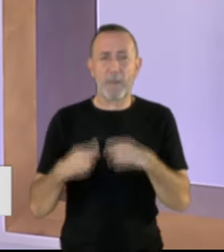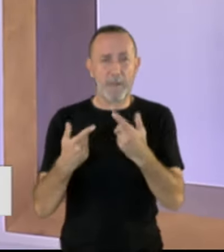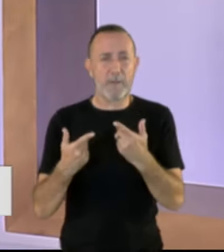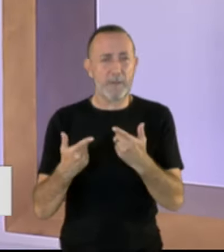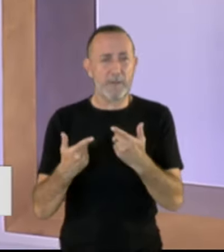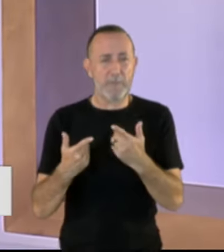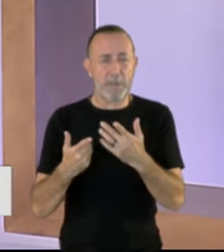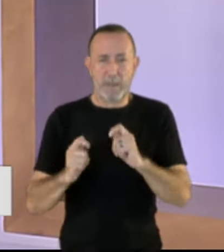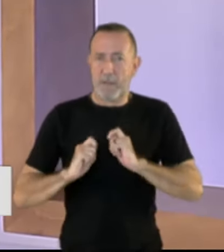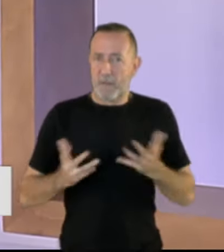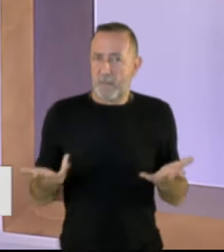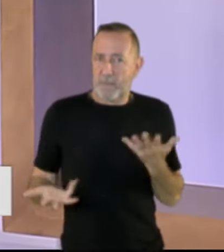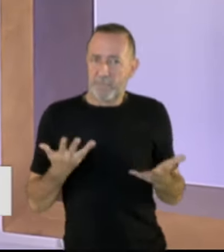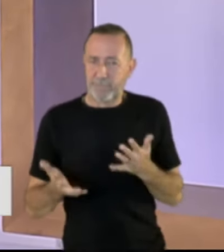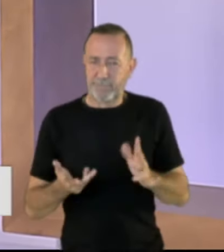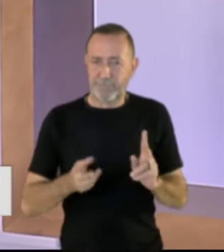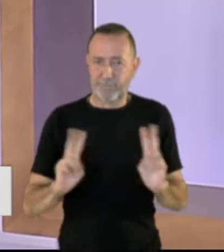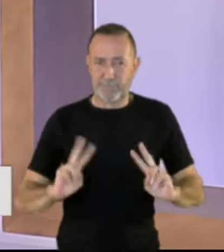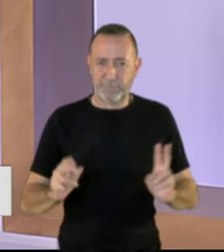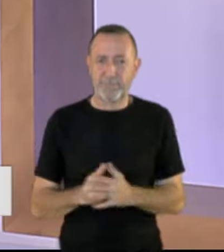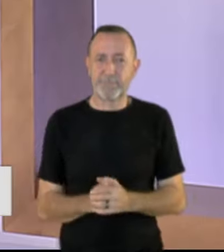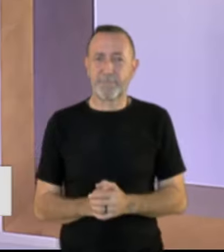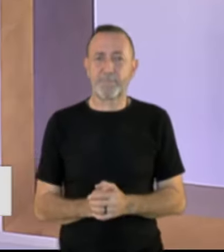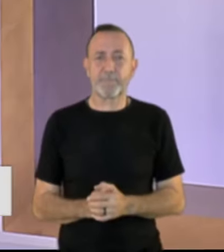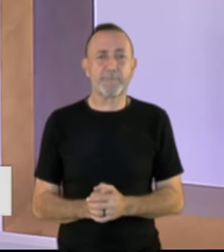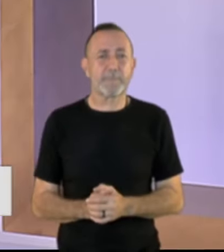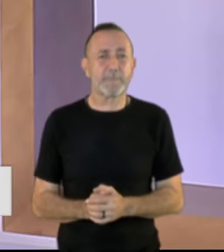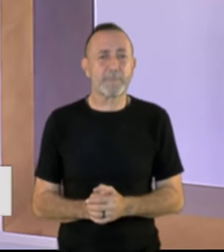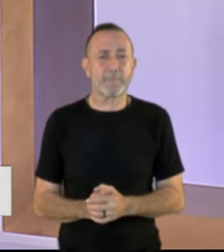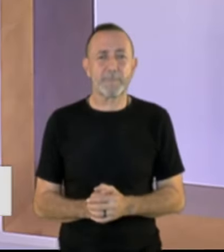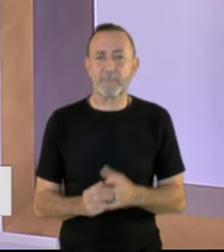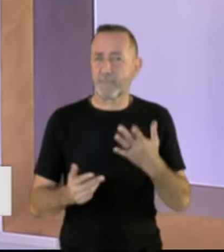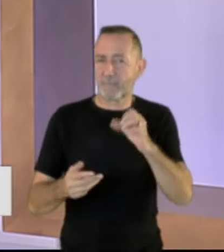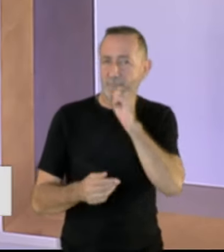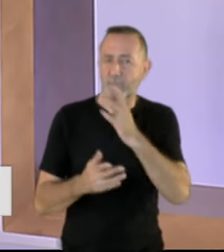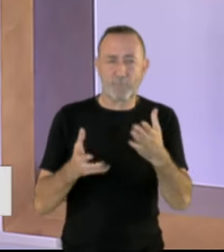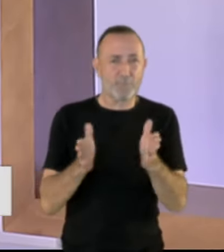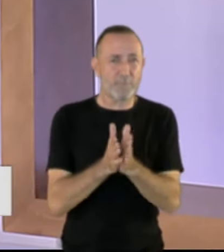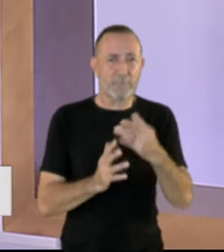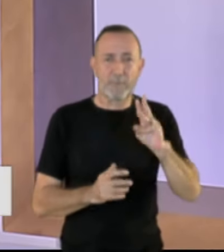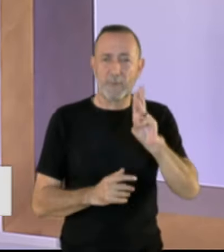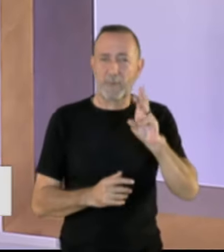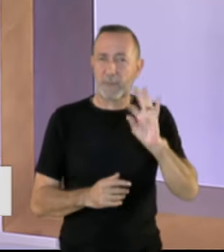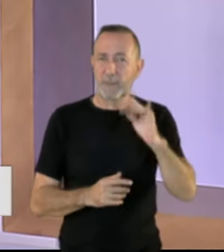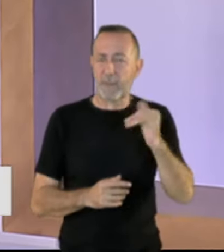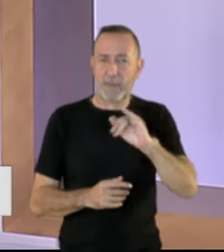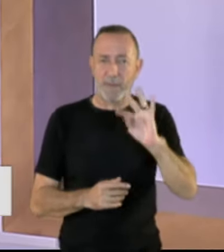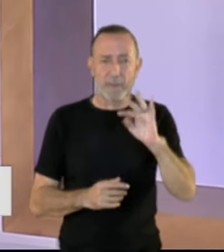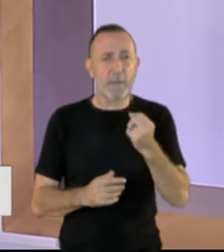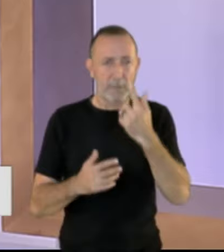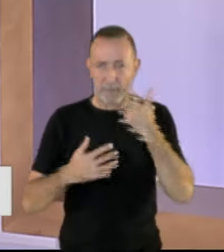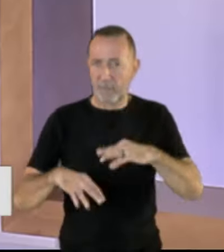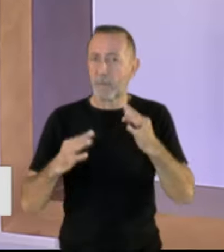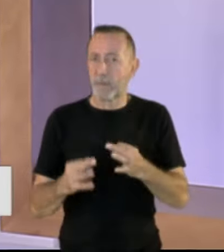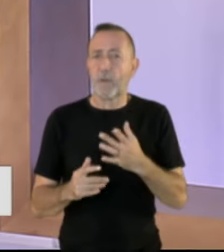probando petaseta es una gran artista y yo creo que esa unión entre la vieja escuela y la nueva escuela va a dar mucho que hablar